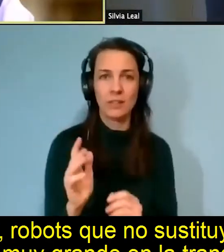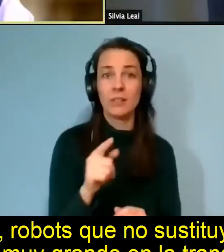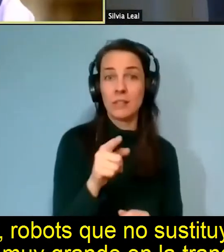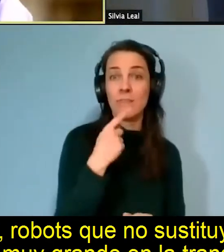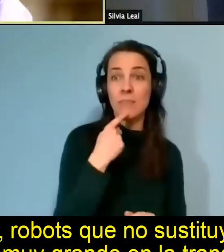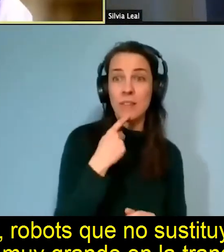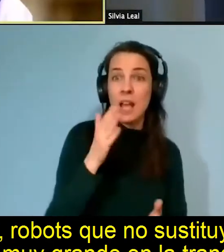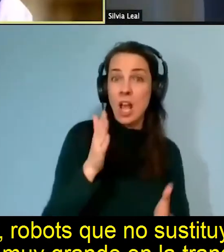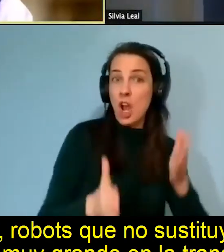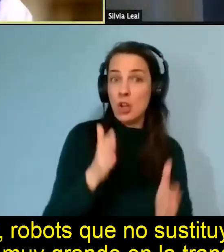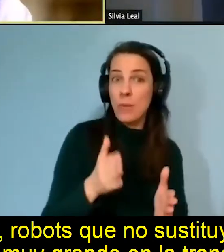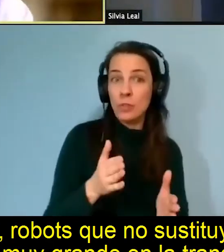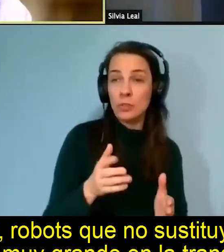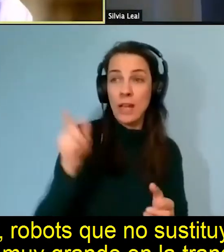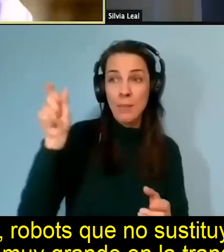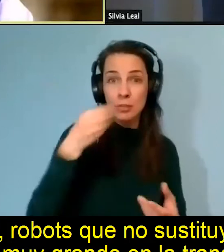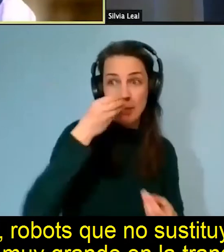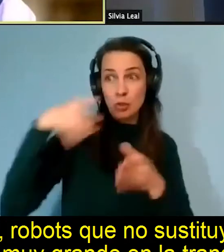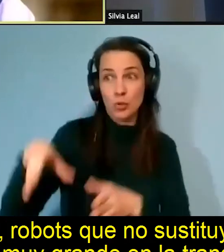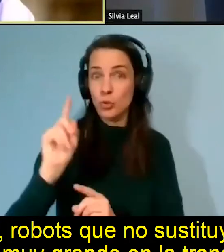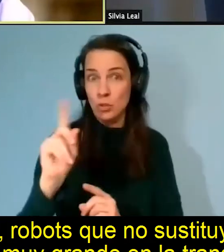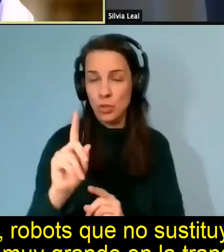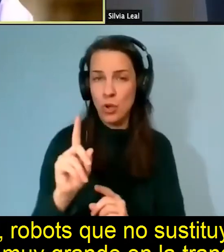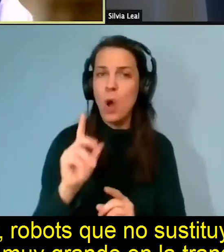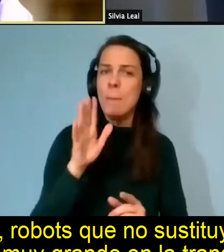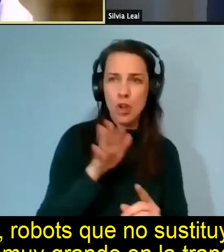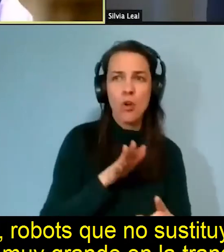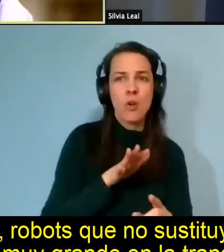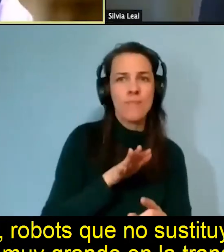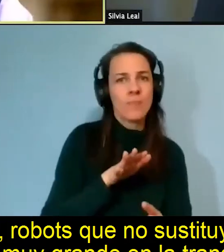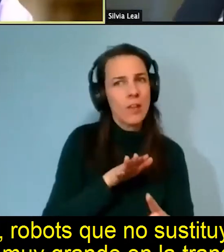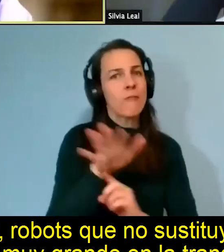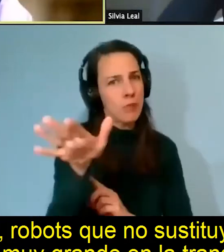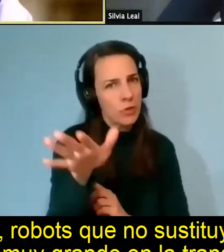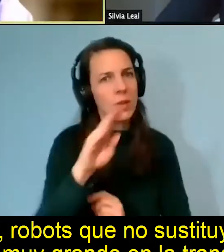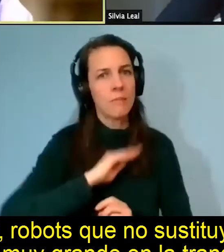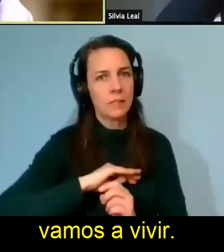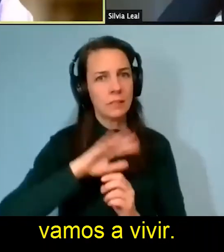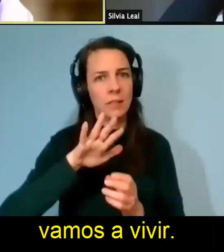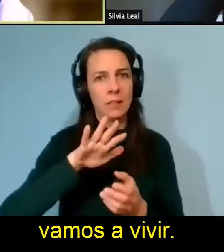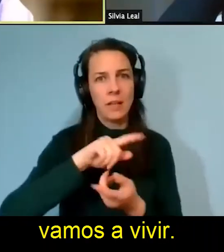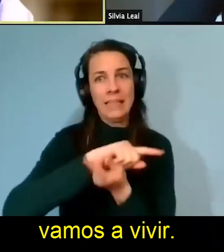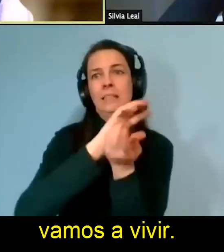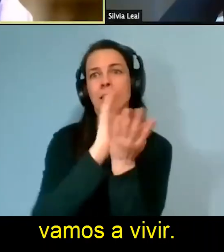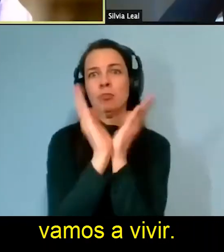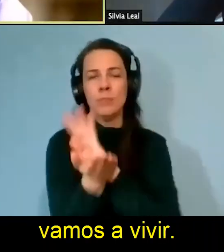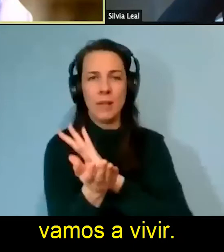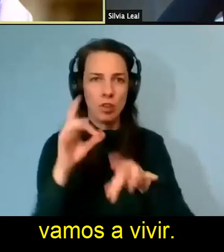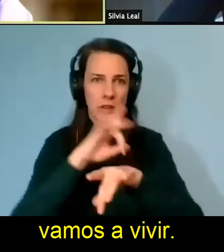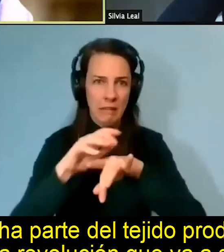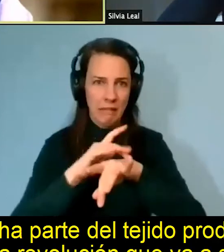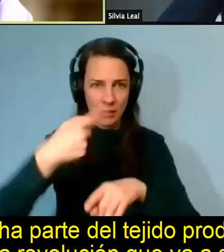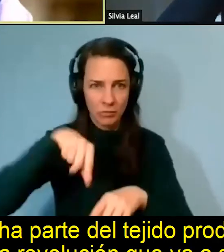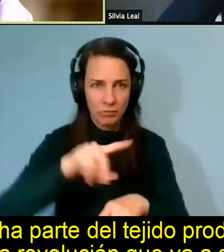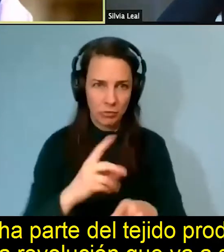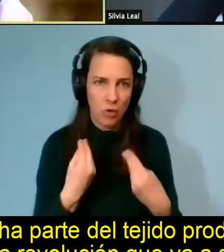Robots que no sustituyen a personas, pero sí va a haber un impacto muy grande en la transformación digital que vamos a vivir, ¿no? Y de